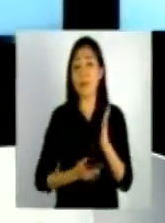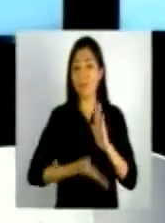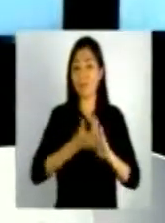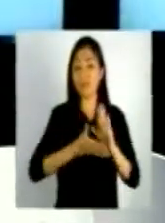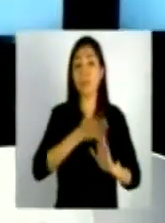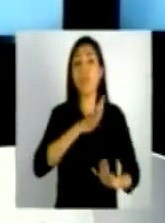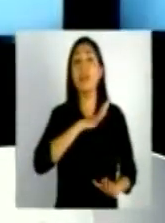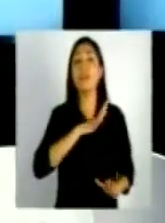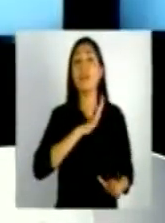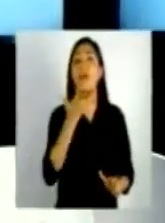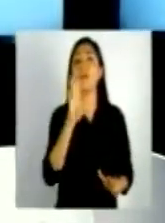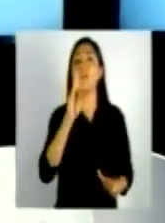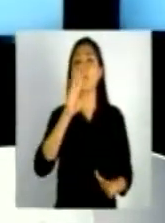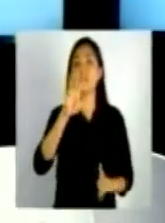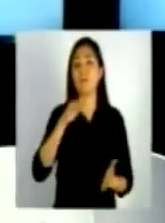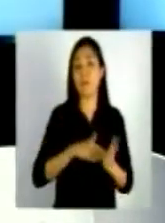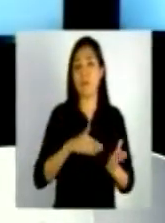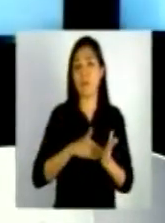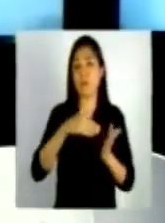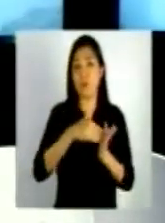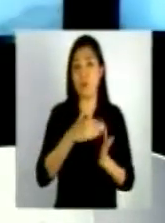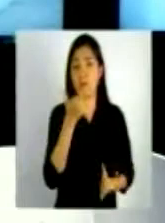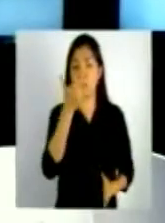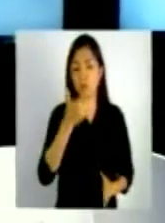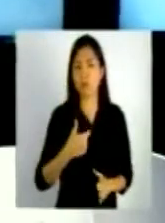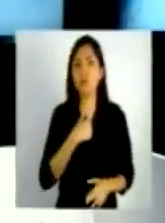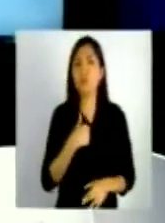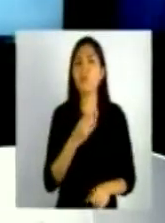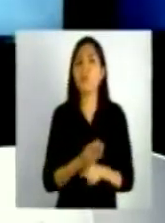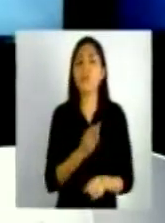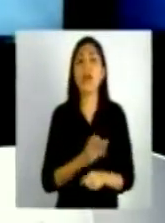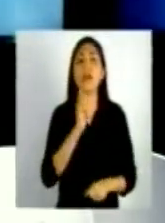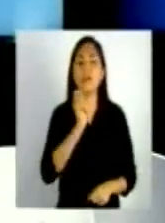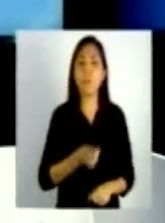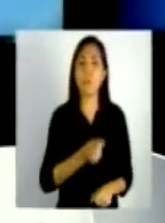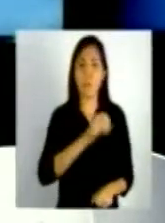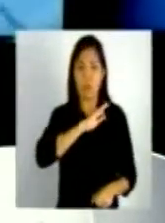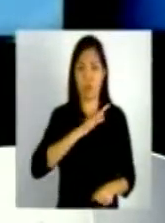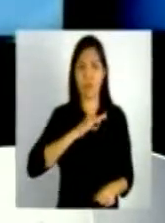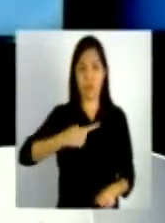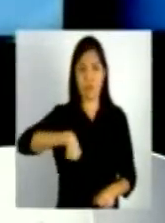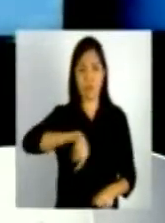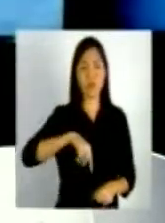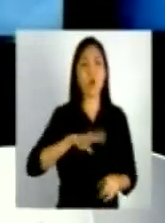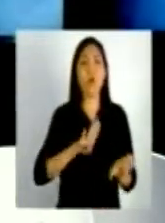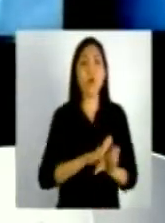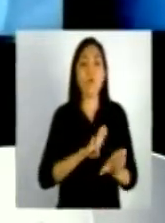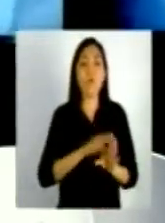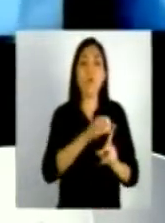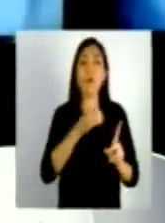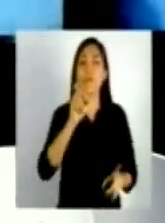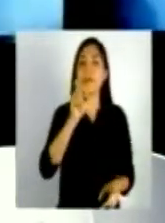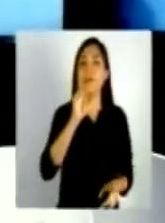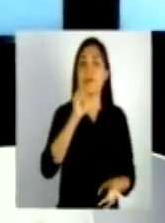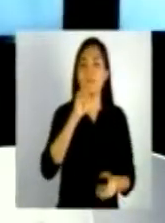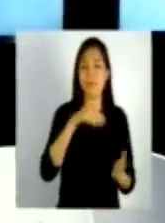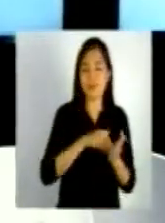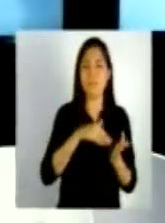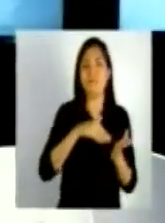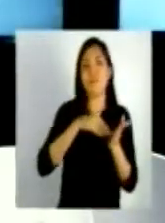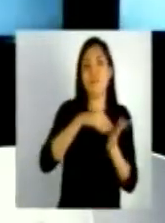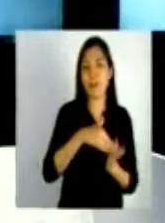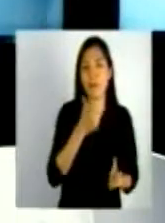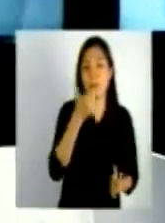en el orden de los 95,000 millones de pesos. Yo me comprometo a que podamos andar por lo menos en el orden de los 30,000 millones de pesos para